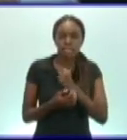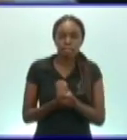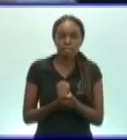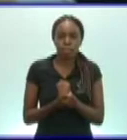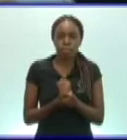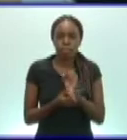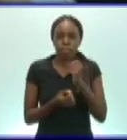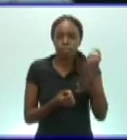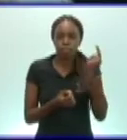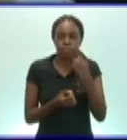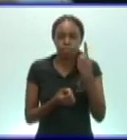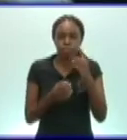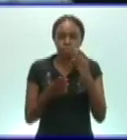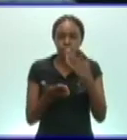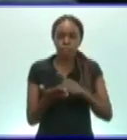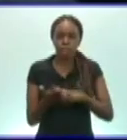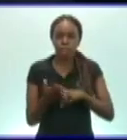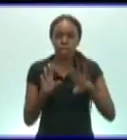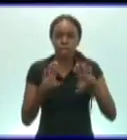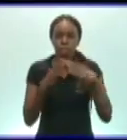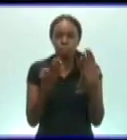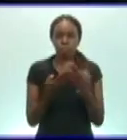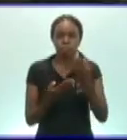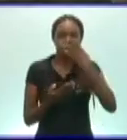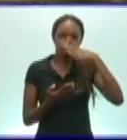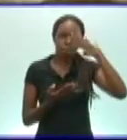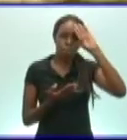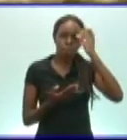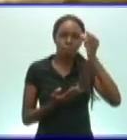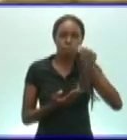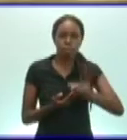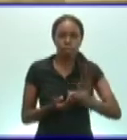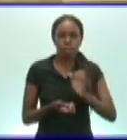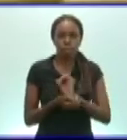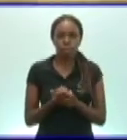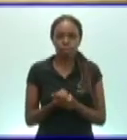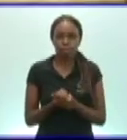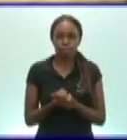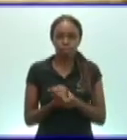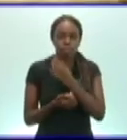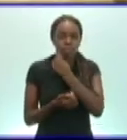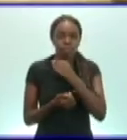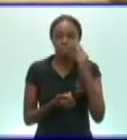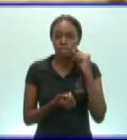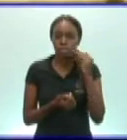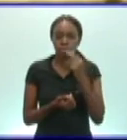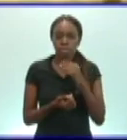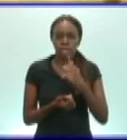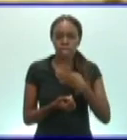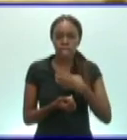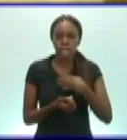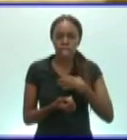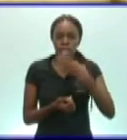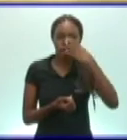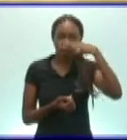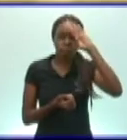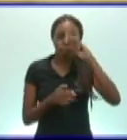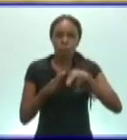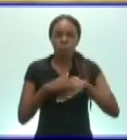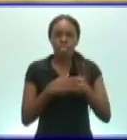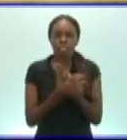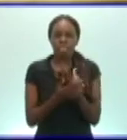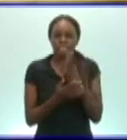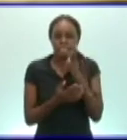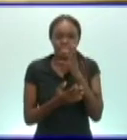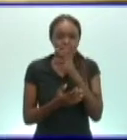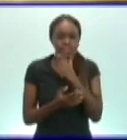excelencia de padre de todos los cubanos. Para José Martí, no tuvo Cuba día más bello que el 10 de